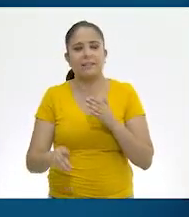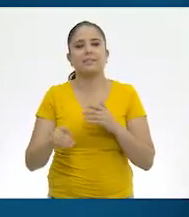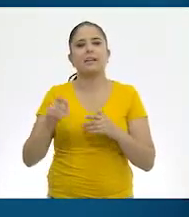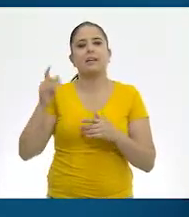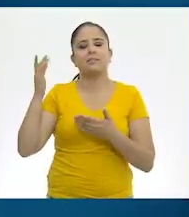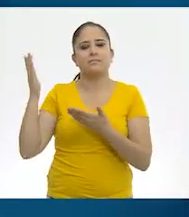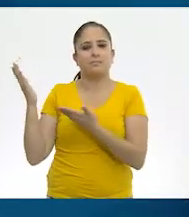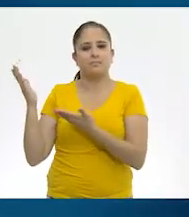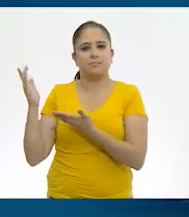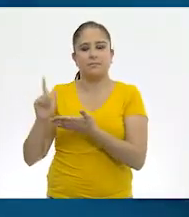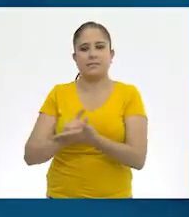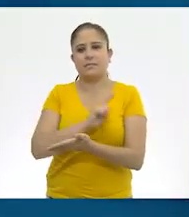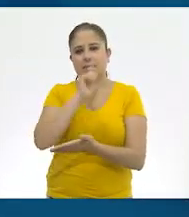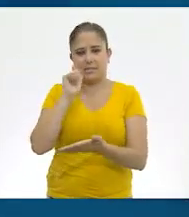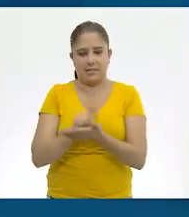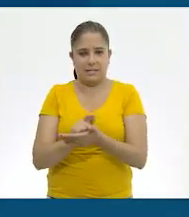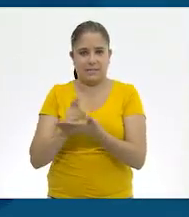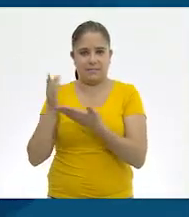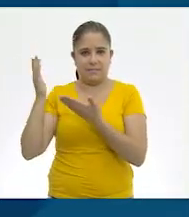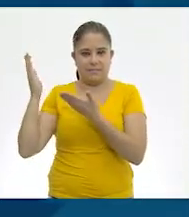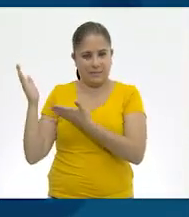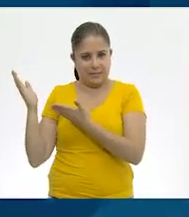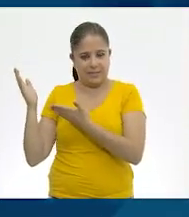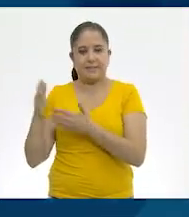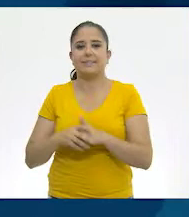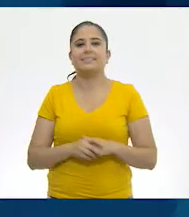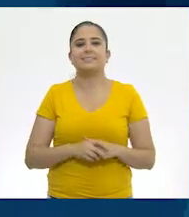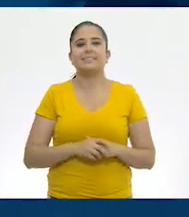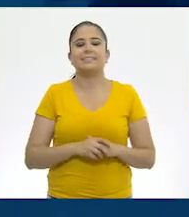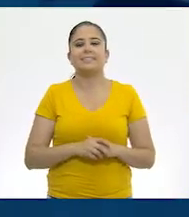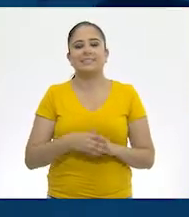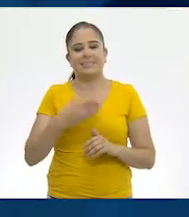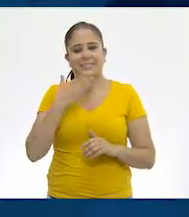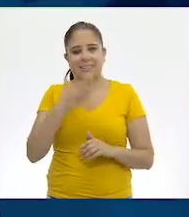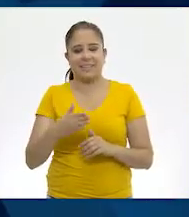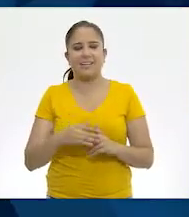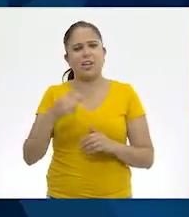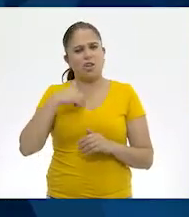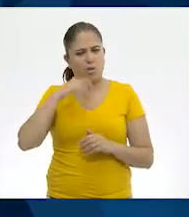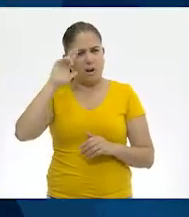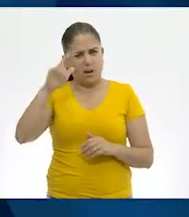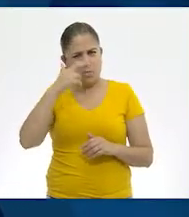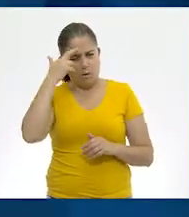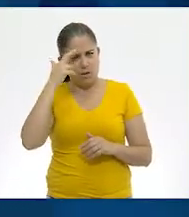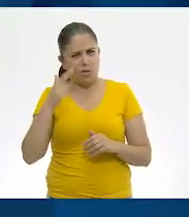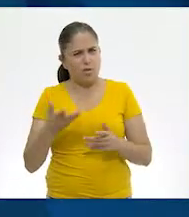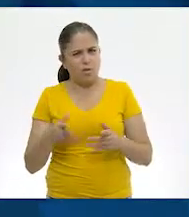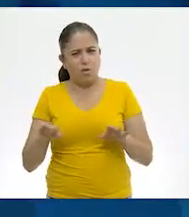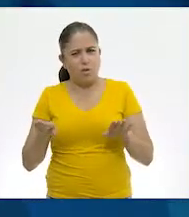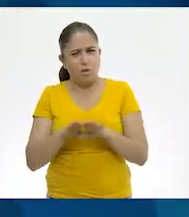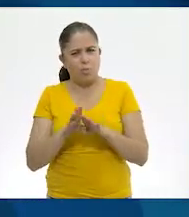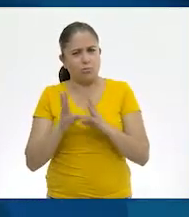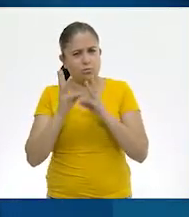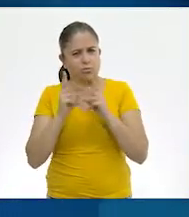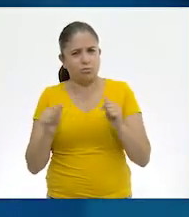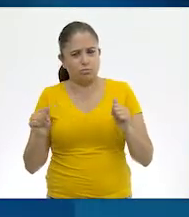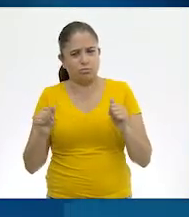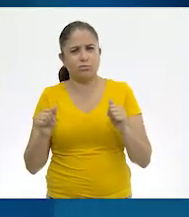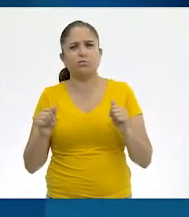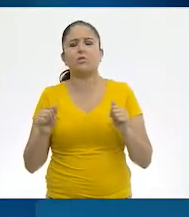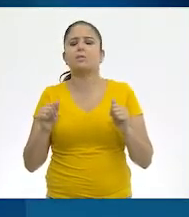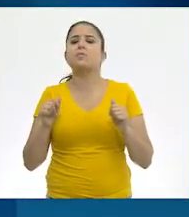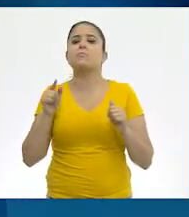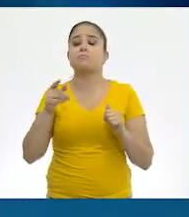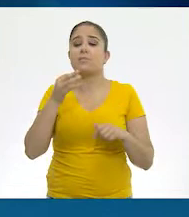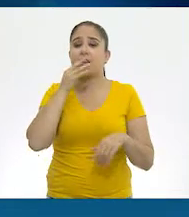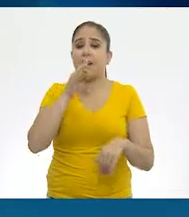de legitimidad, ¿verdad, maestra? Excelente, Ale. Sí, Yo me acuerdo de cómo lo solucionaron.